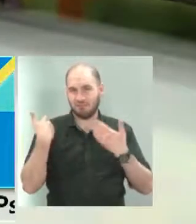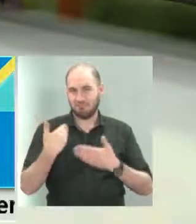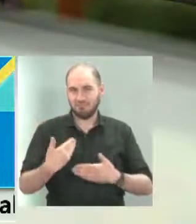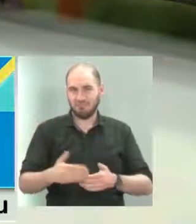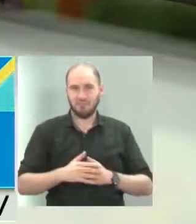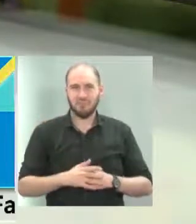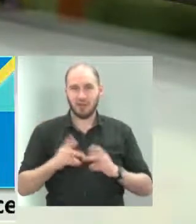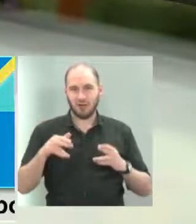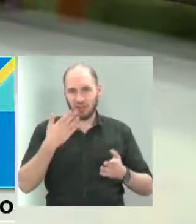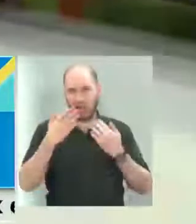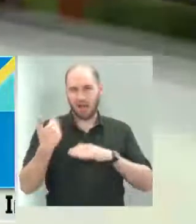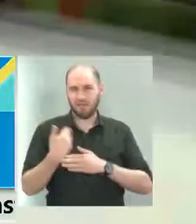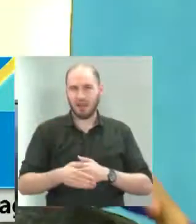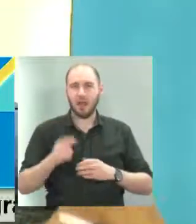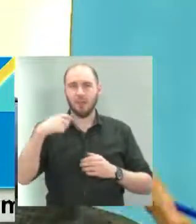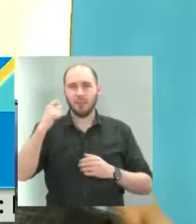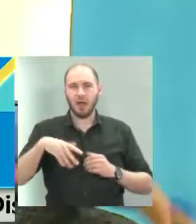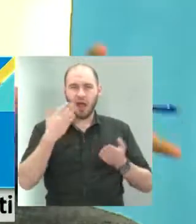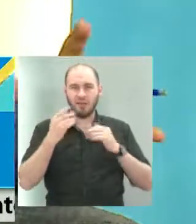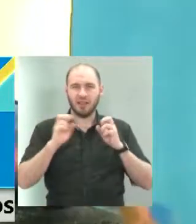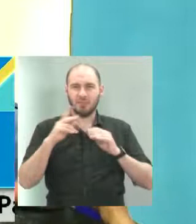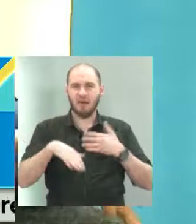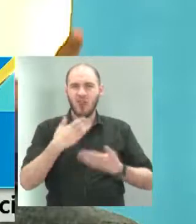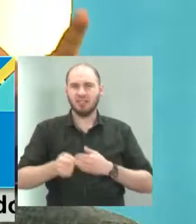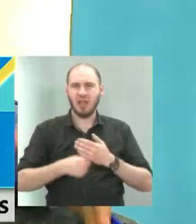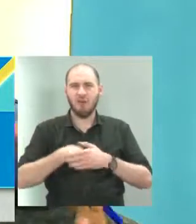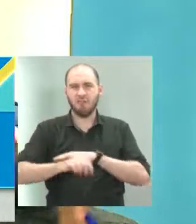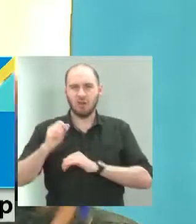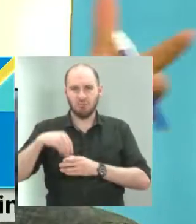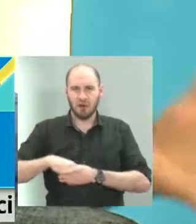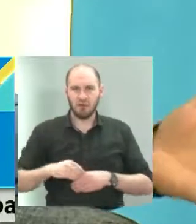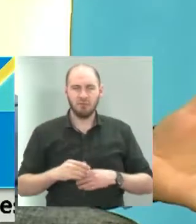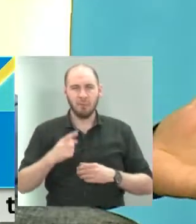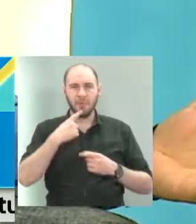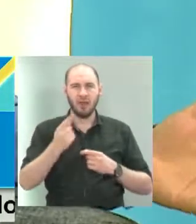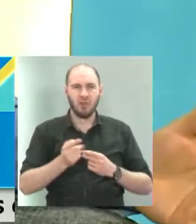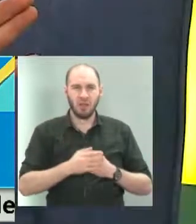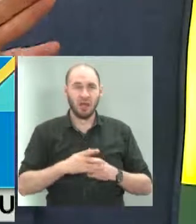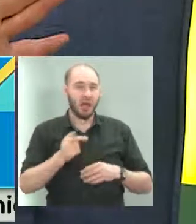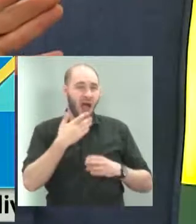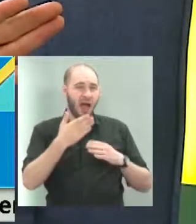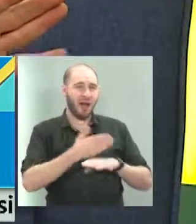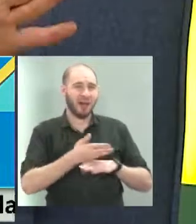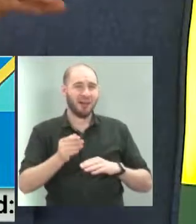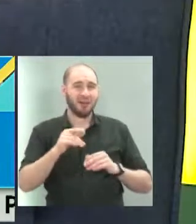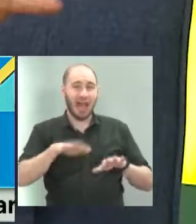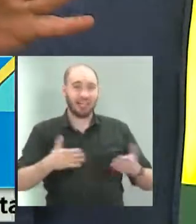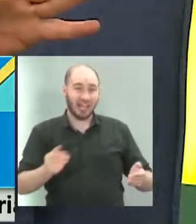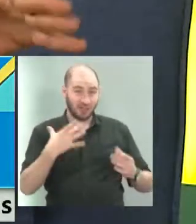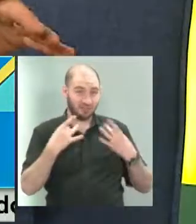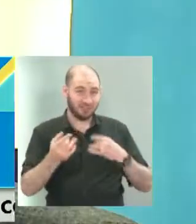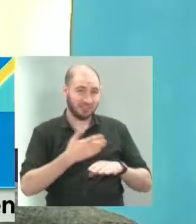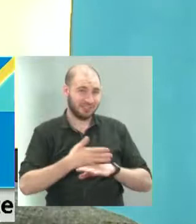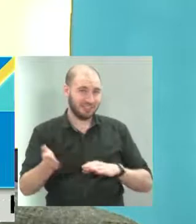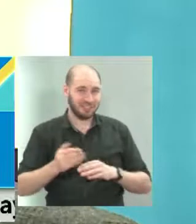largo del corte, y en el programa de hoy estamos hablando de violencia en el fútbol. Y quería preguntarles... Podríamos seguir, si nos invita un asado, seguimos sí, un asado.